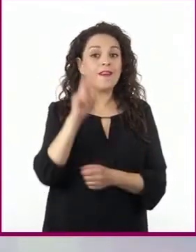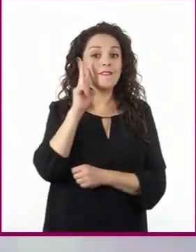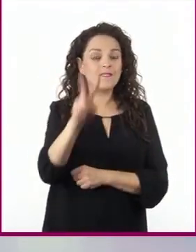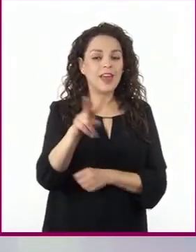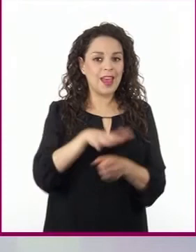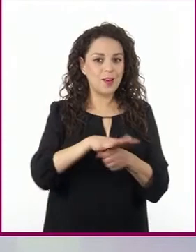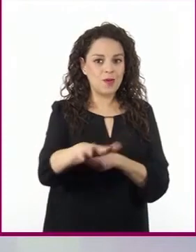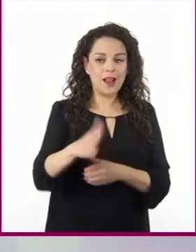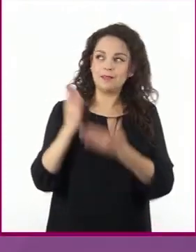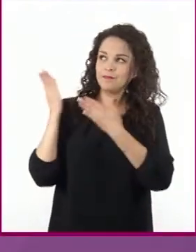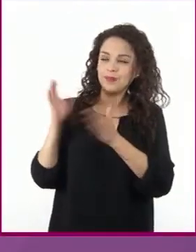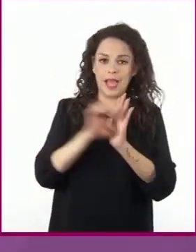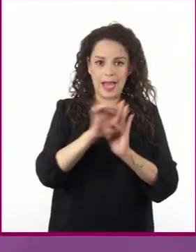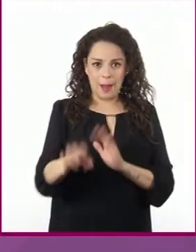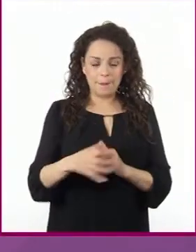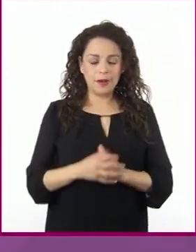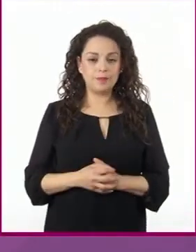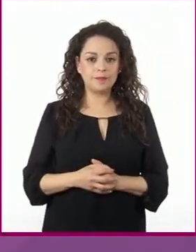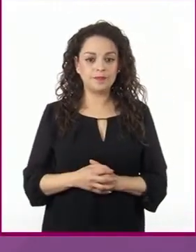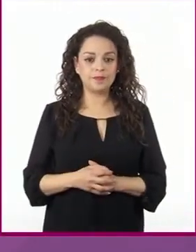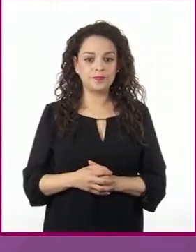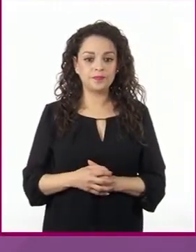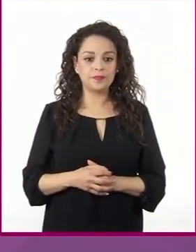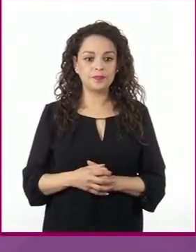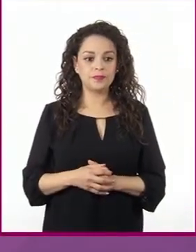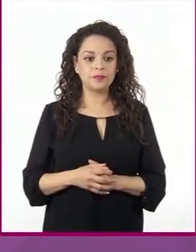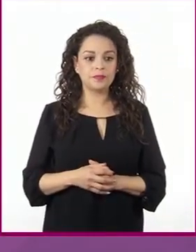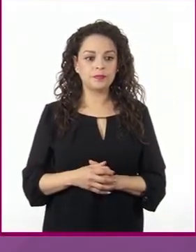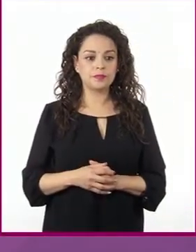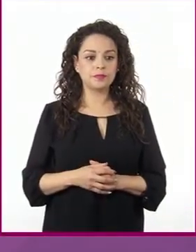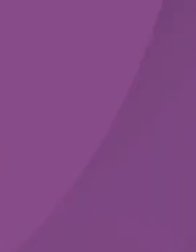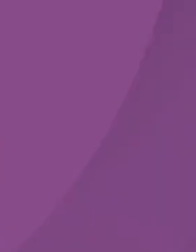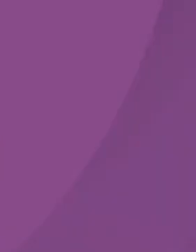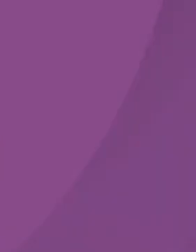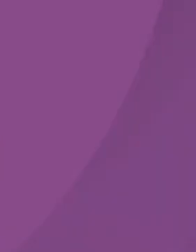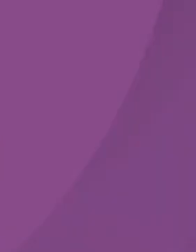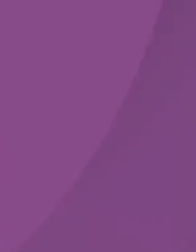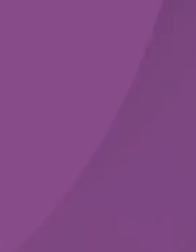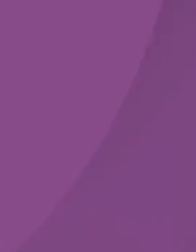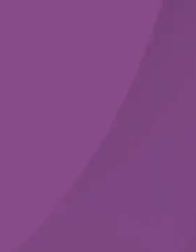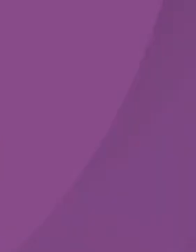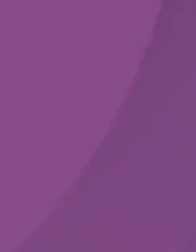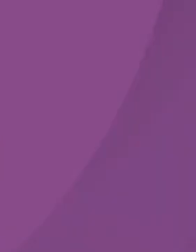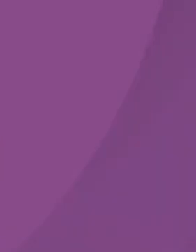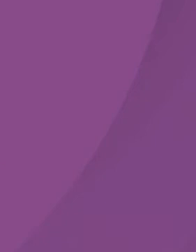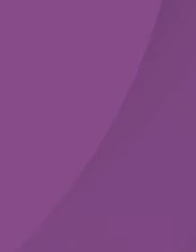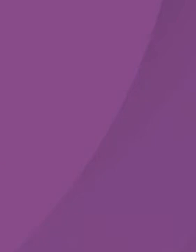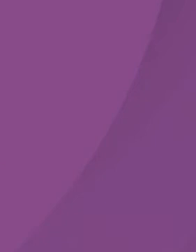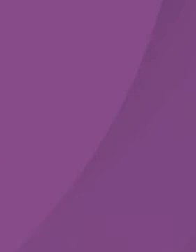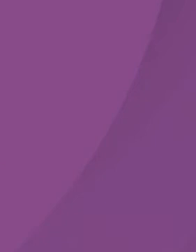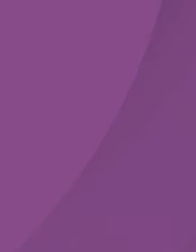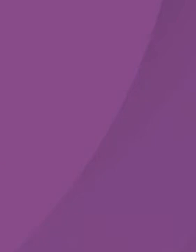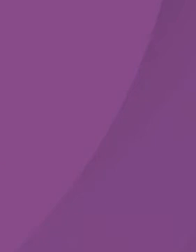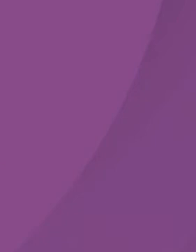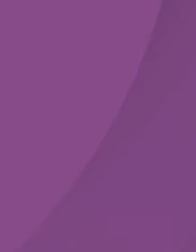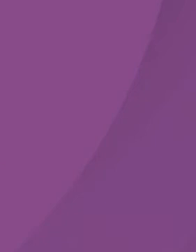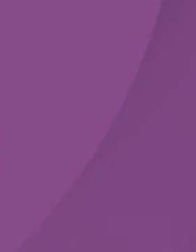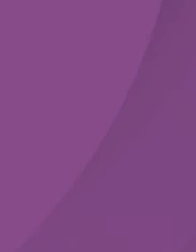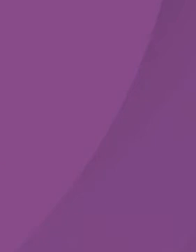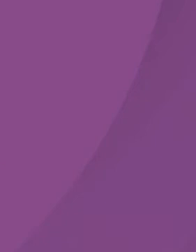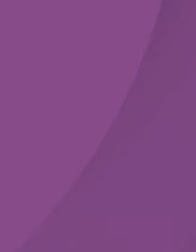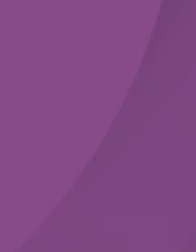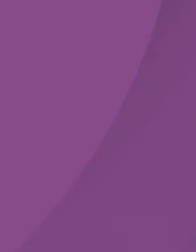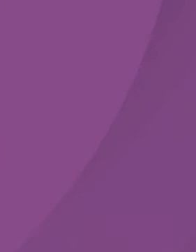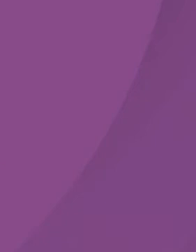los siguientes ejemplos. No pienso lo mismo que tú. Considero que no es totalmente